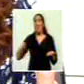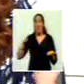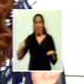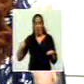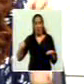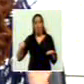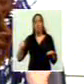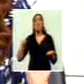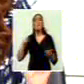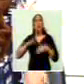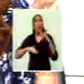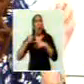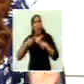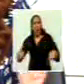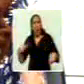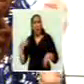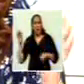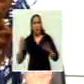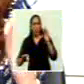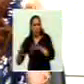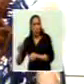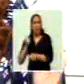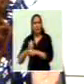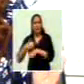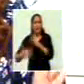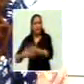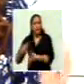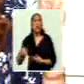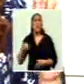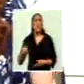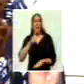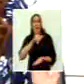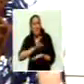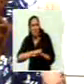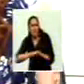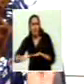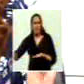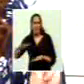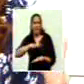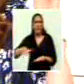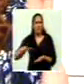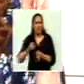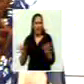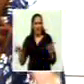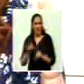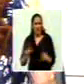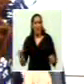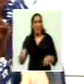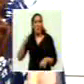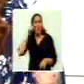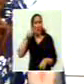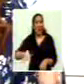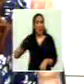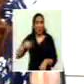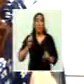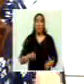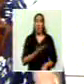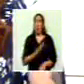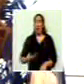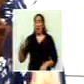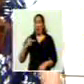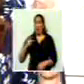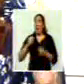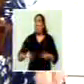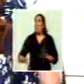las obras complementarias, la obra total de saneamiento de la ciudad de Mar del Plata, que este gobierno, que Néstor Kirchner